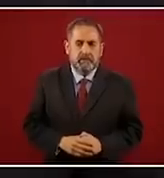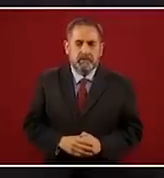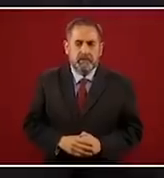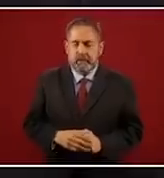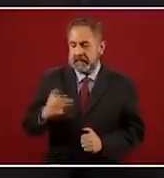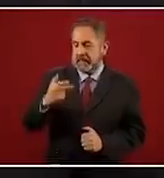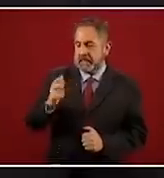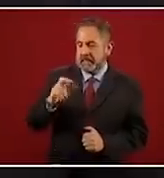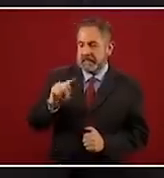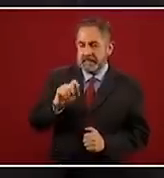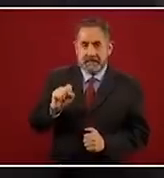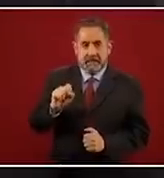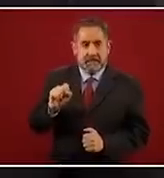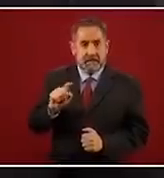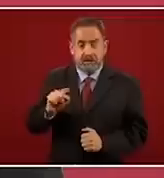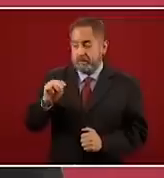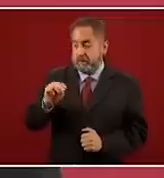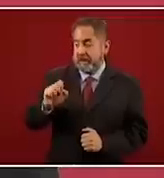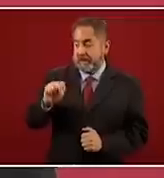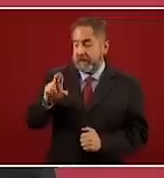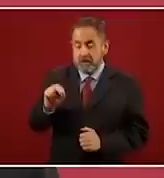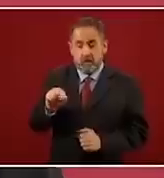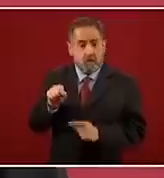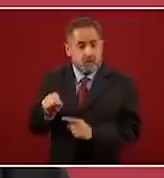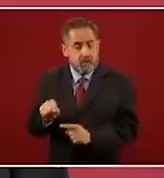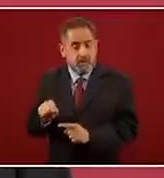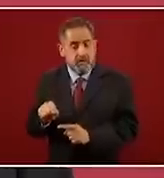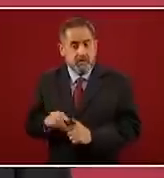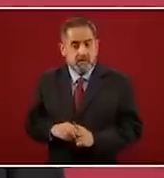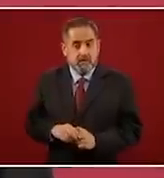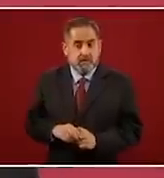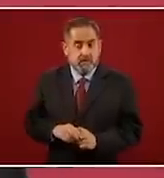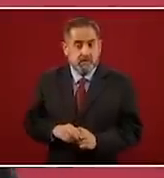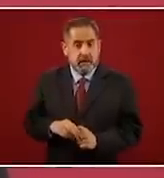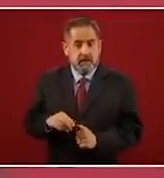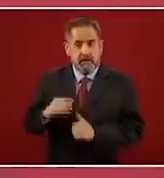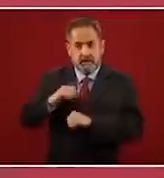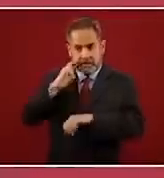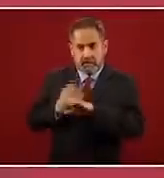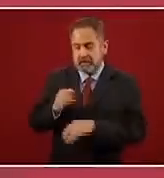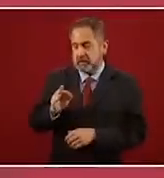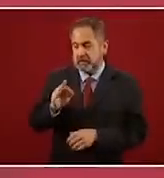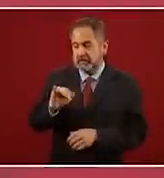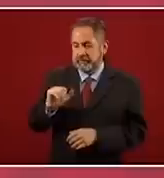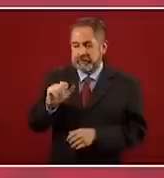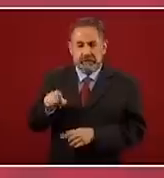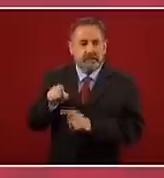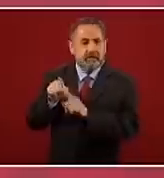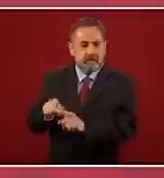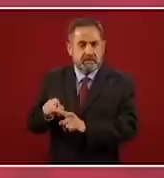Hertz Manero es el fiscal.